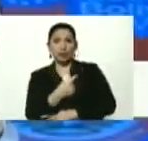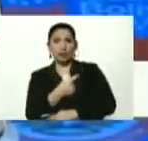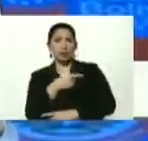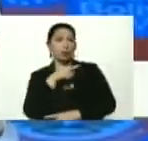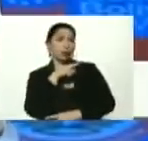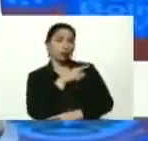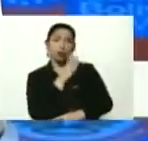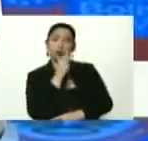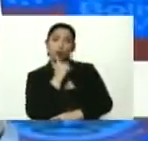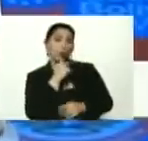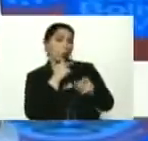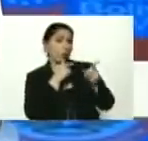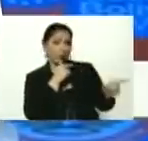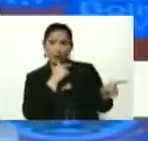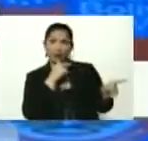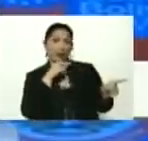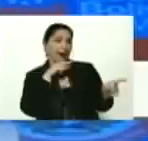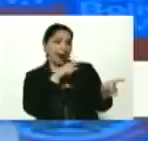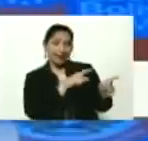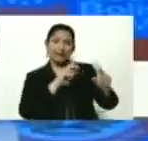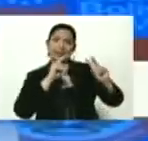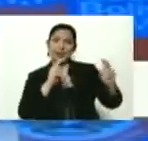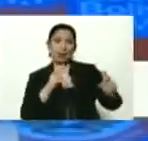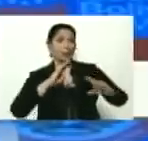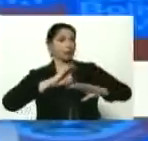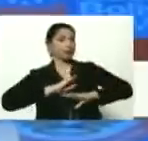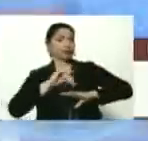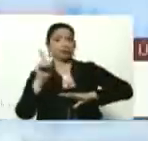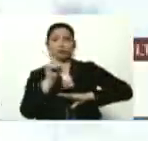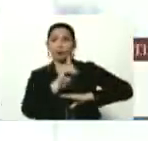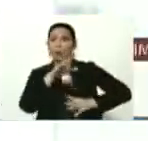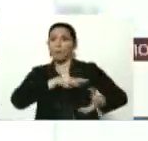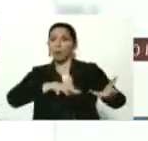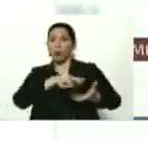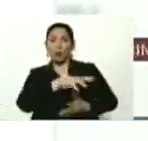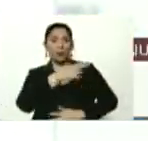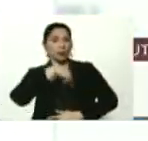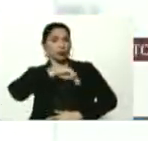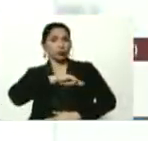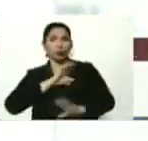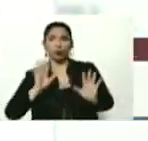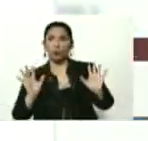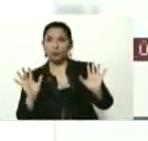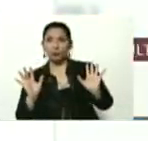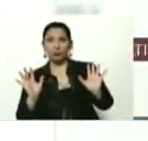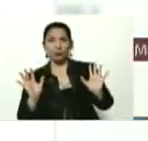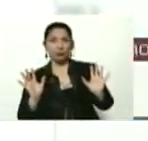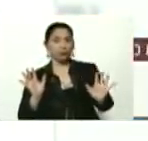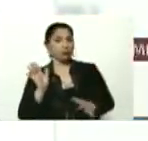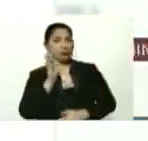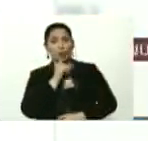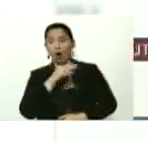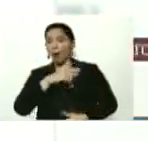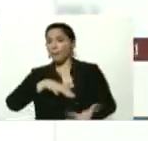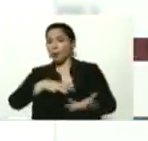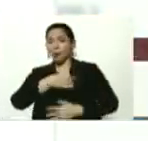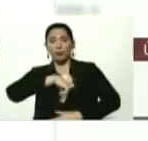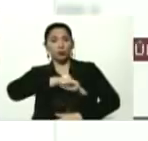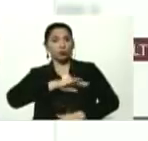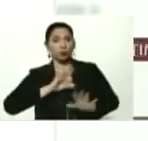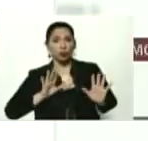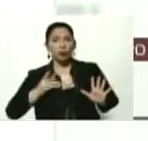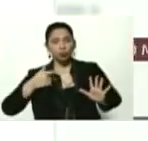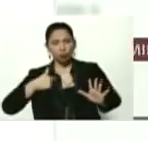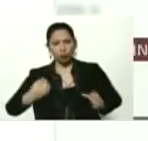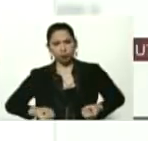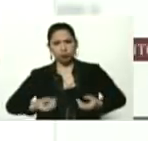no es, y esto es un asunto que no nos compete a nosotros. No nos compete a nosotros. Yo voy a